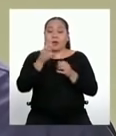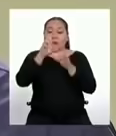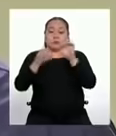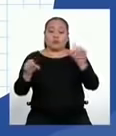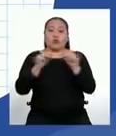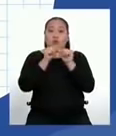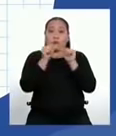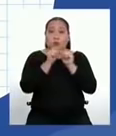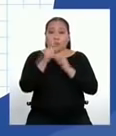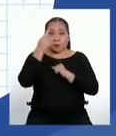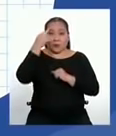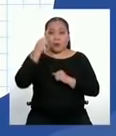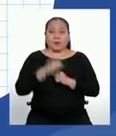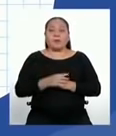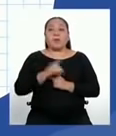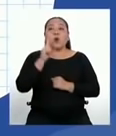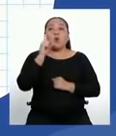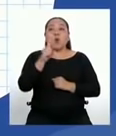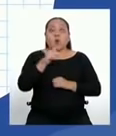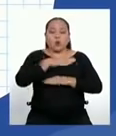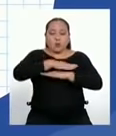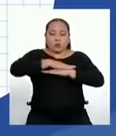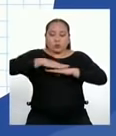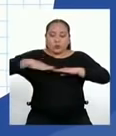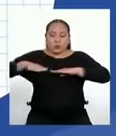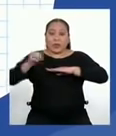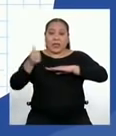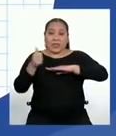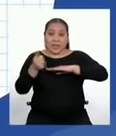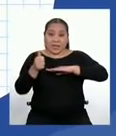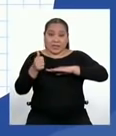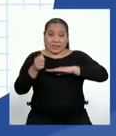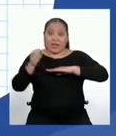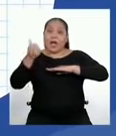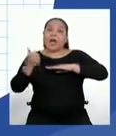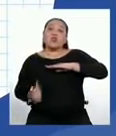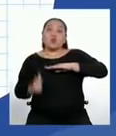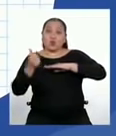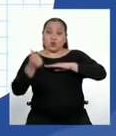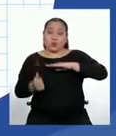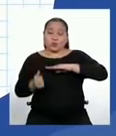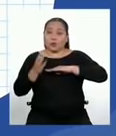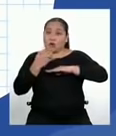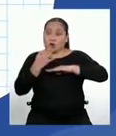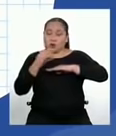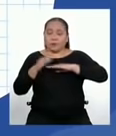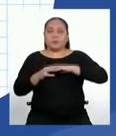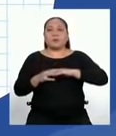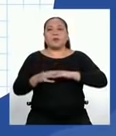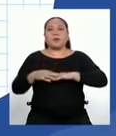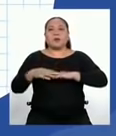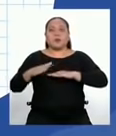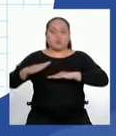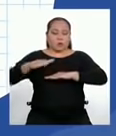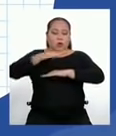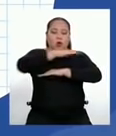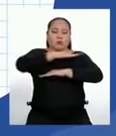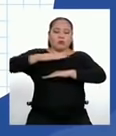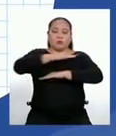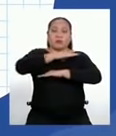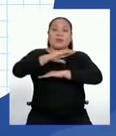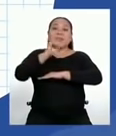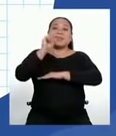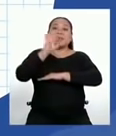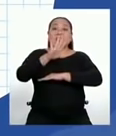construir el triángulo. Un segmento de longitud 10 centímetros graficado de color azul, un segmento de longitud 5